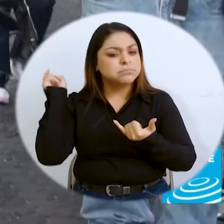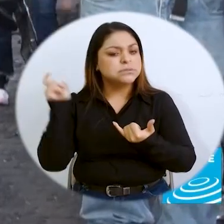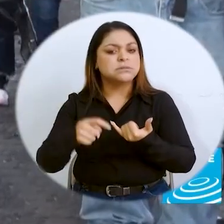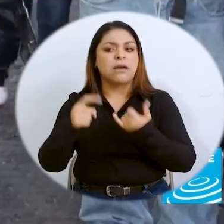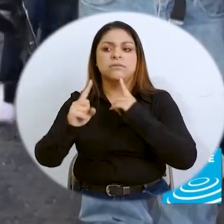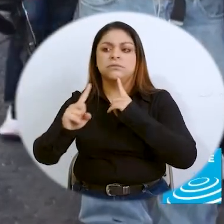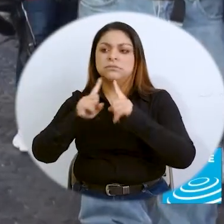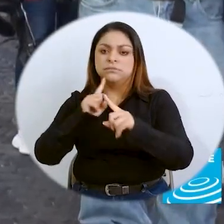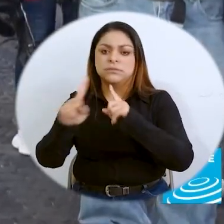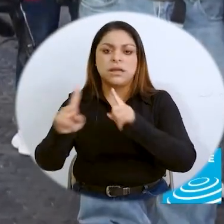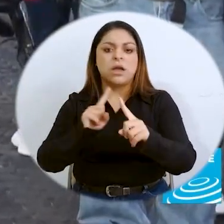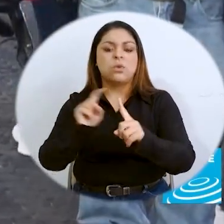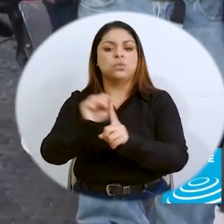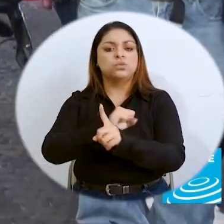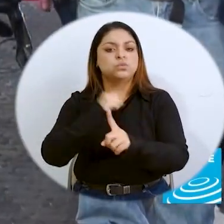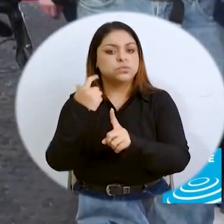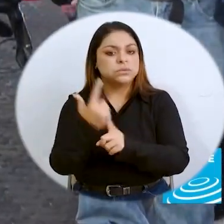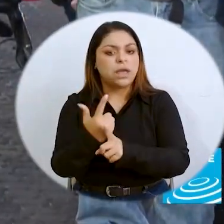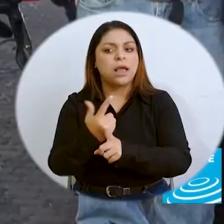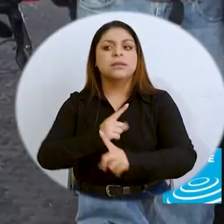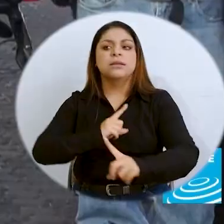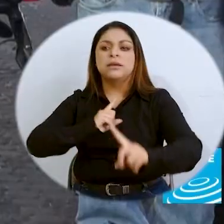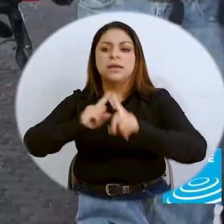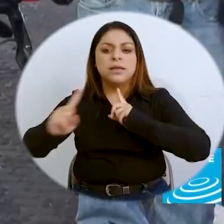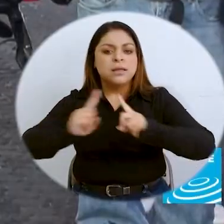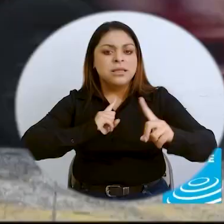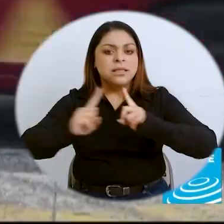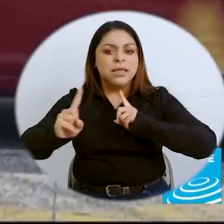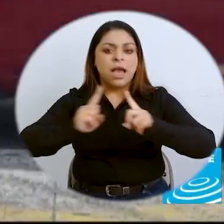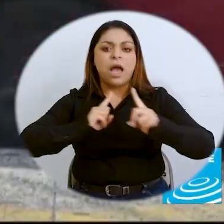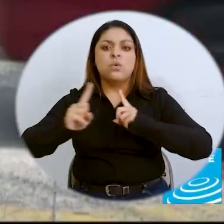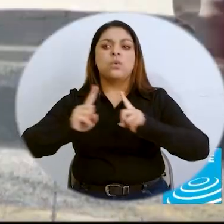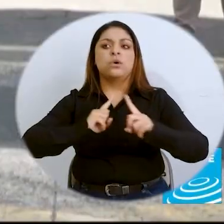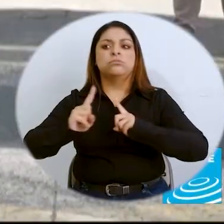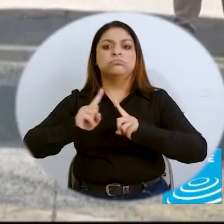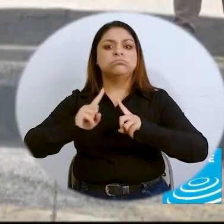sí se impone un diálogo social